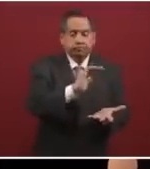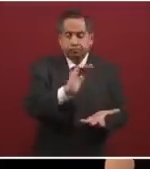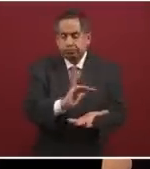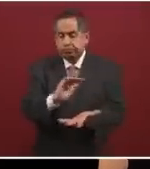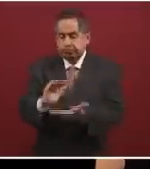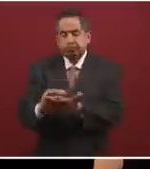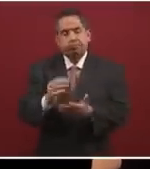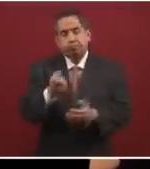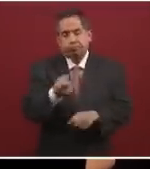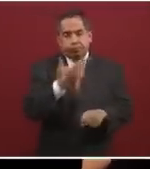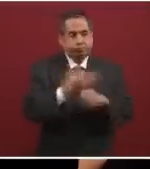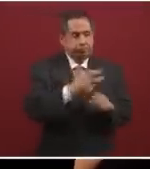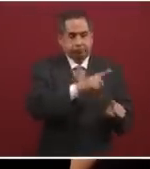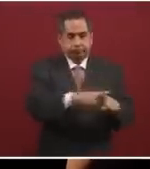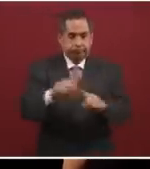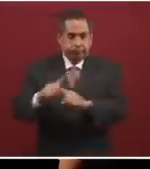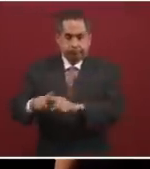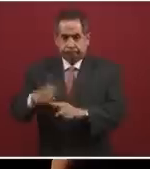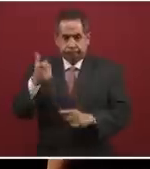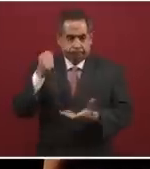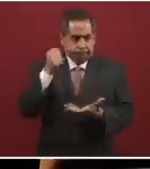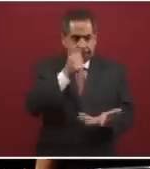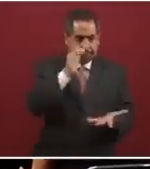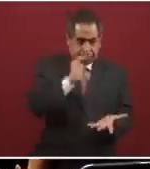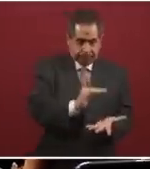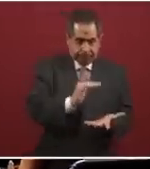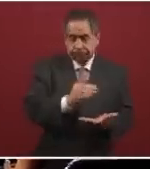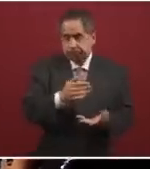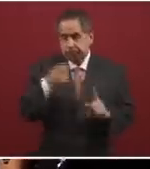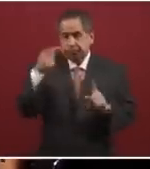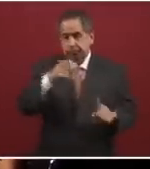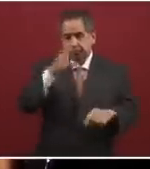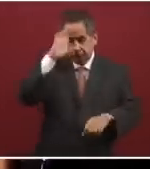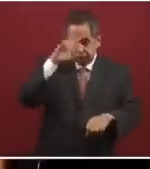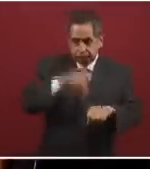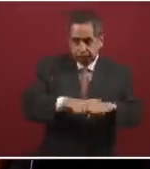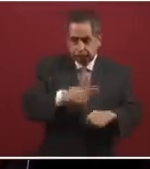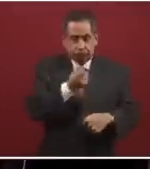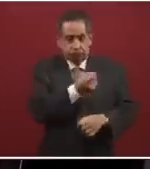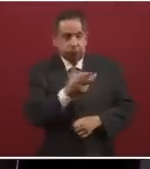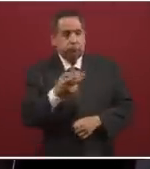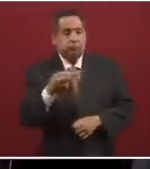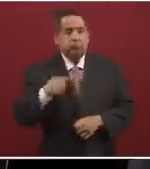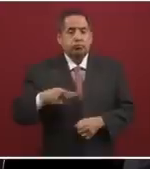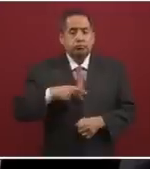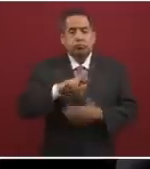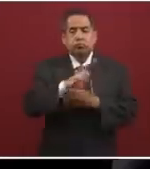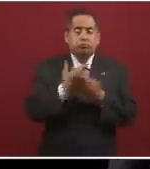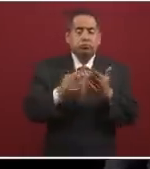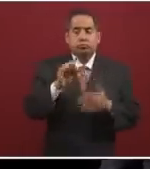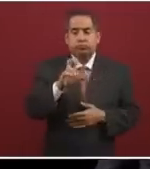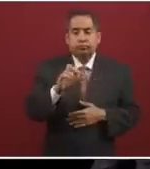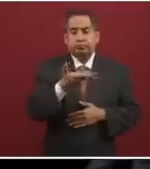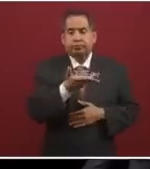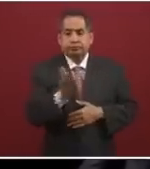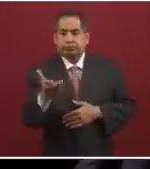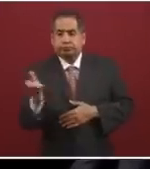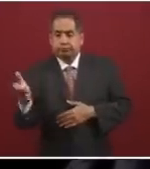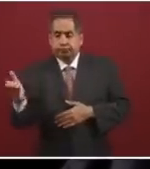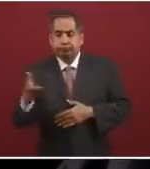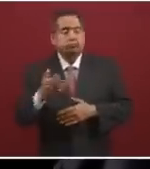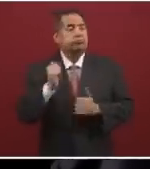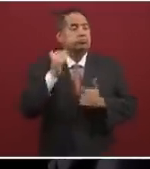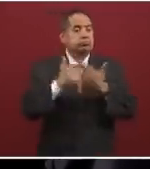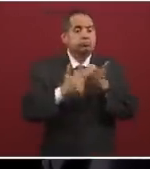gobierno, especialmente en el sector cultura. Ha habido despidos a personal de honorarios y de trabajadores que concursaban